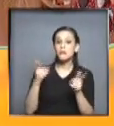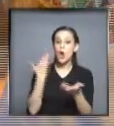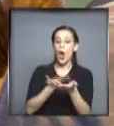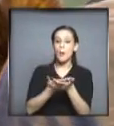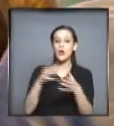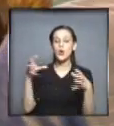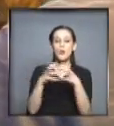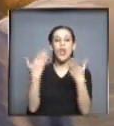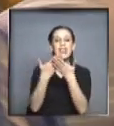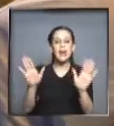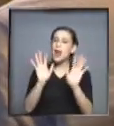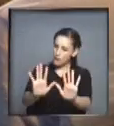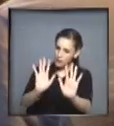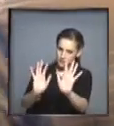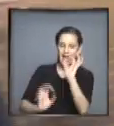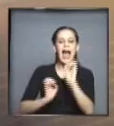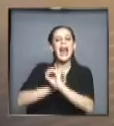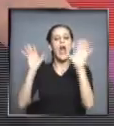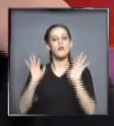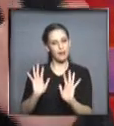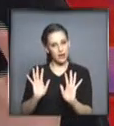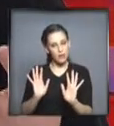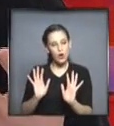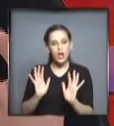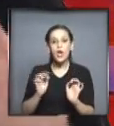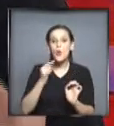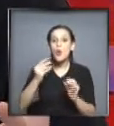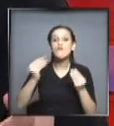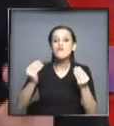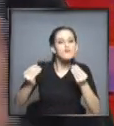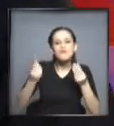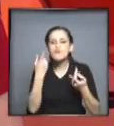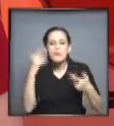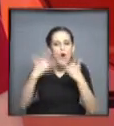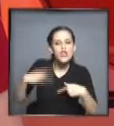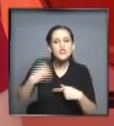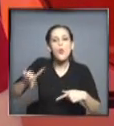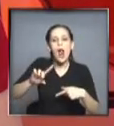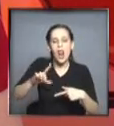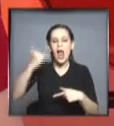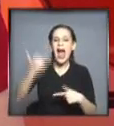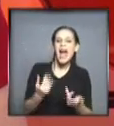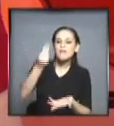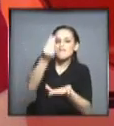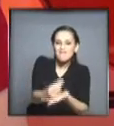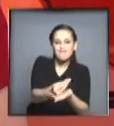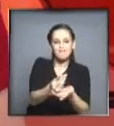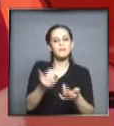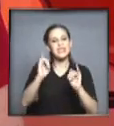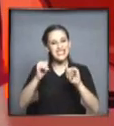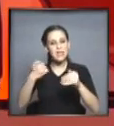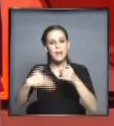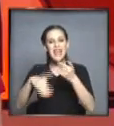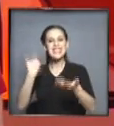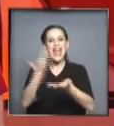pero para aclarar un poquito, pero aclaremos un poco, pero díganos, ustedes, ¿cuál es su proyecto político? ¿Tiene un candidato? ¿Hay algo que no sea? Nos vamos a